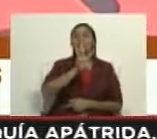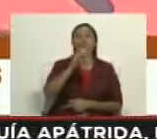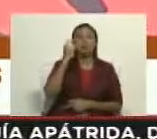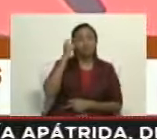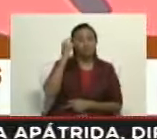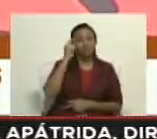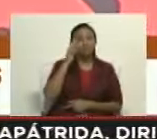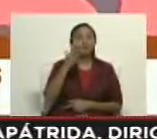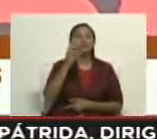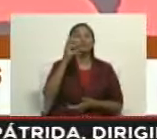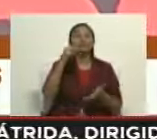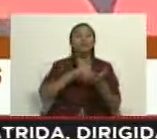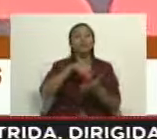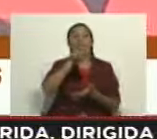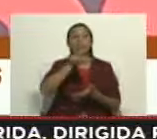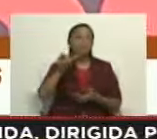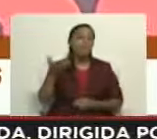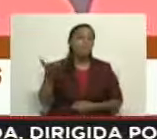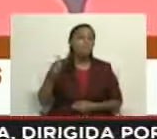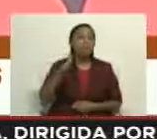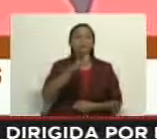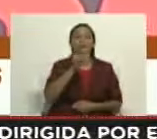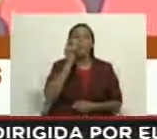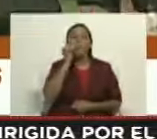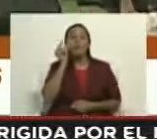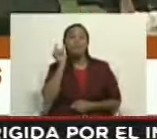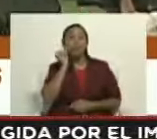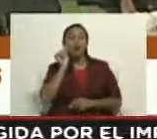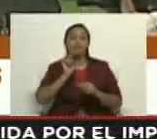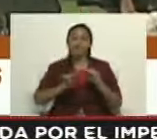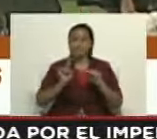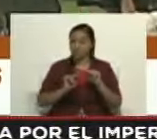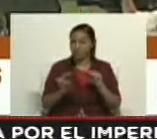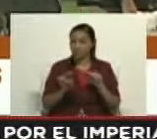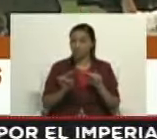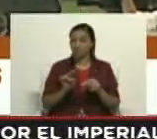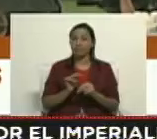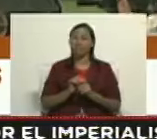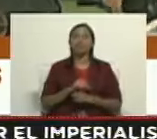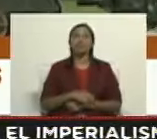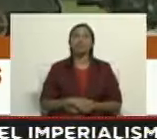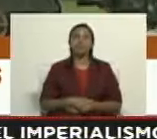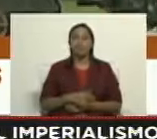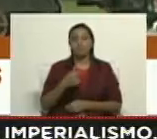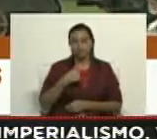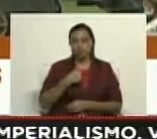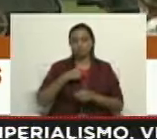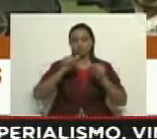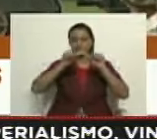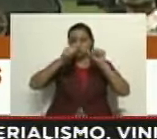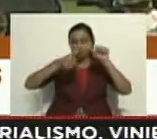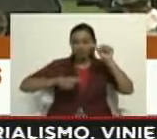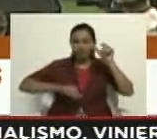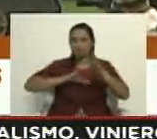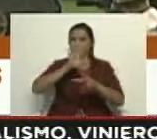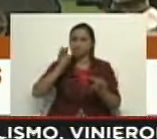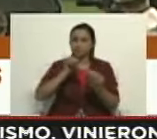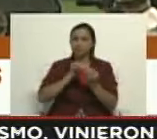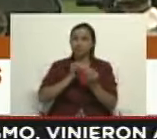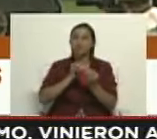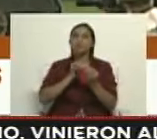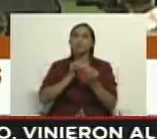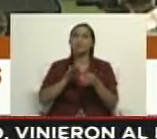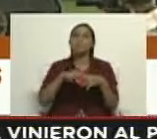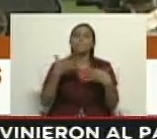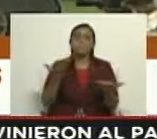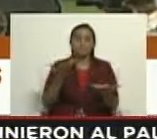unas 3.000 personas, hombres, mujeres y niños. Le hago este resumen porque ahí sí en la policía dijimos, no, ya